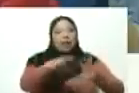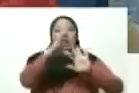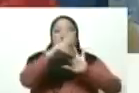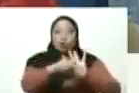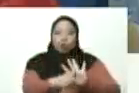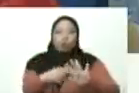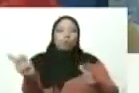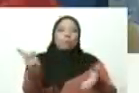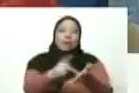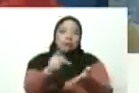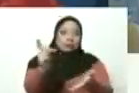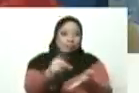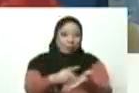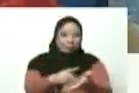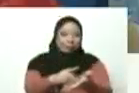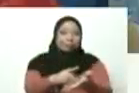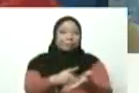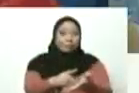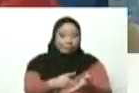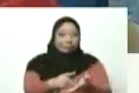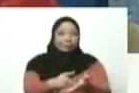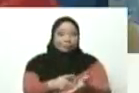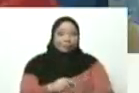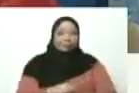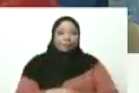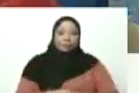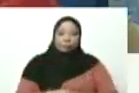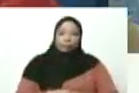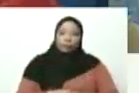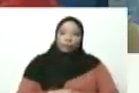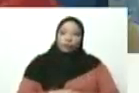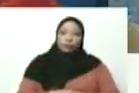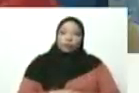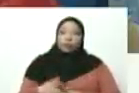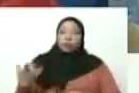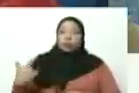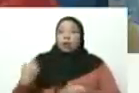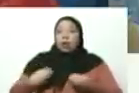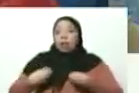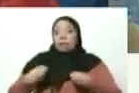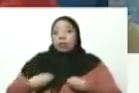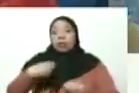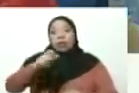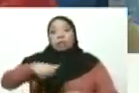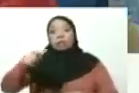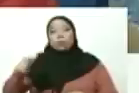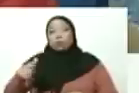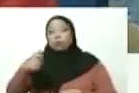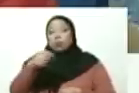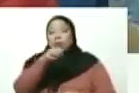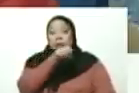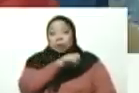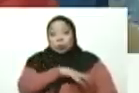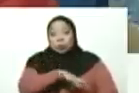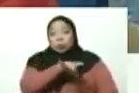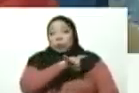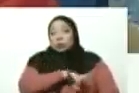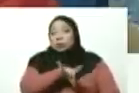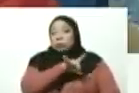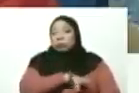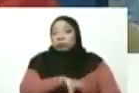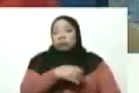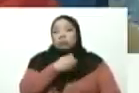como directo implicado en la comisión de varios delitos que destruyeron la vida de numerosas personas que perdieron no